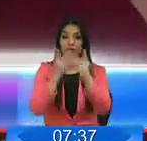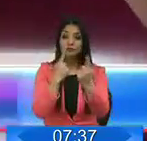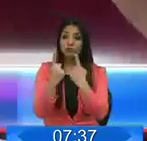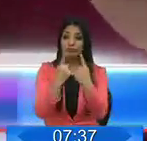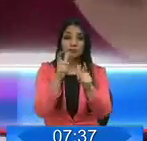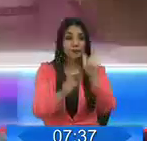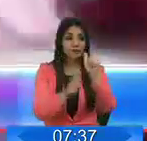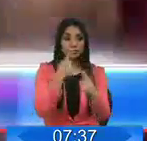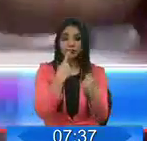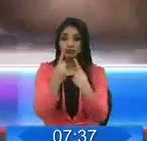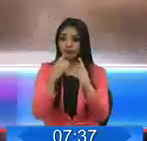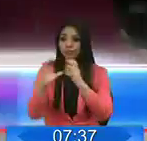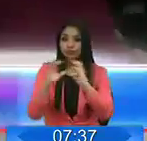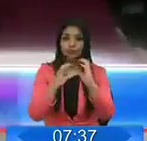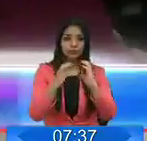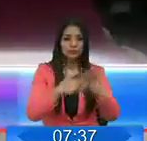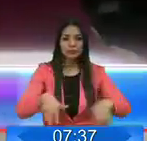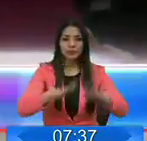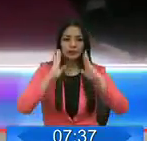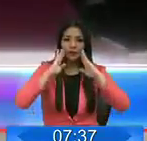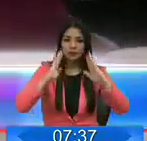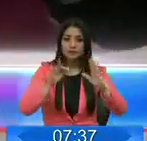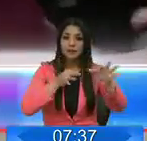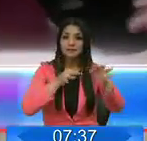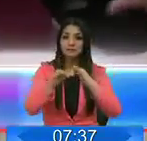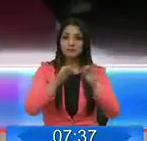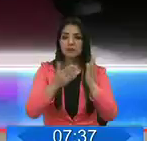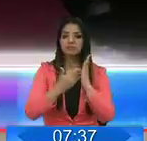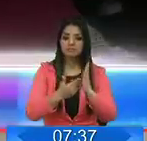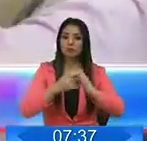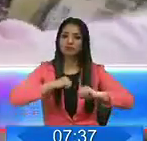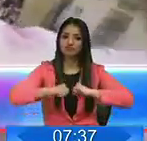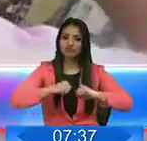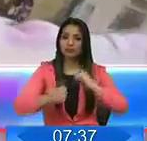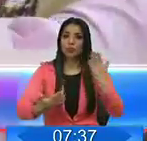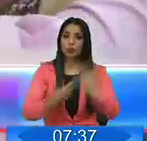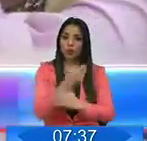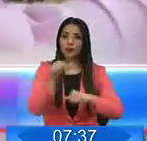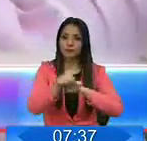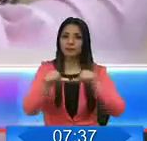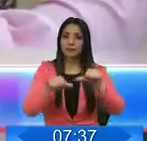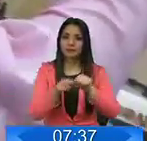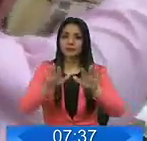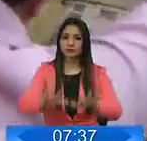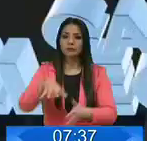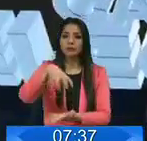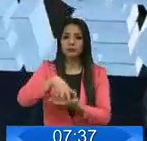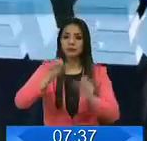moradores del sector. Ahí explicó su modelo de gestión para administrar la provincia.